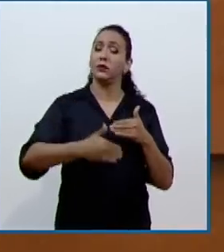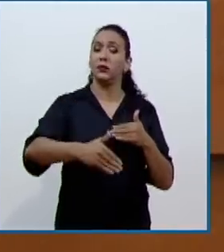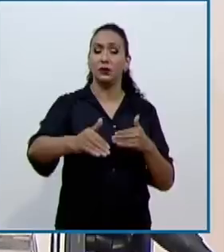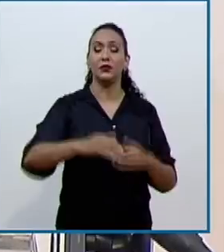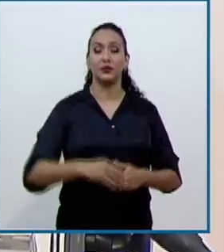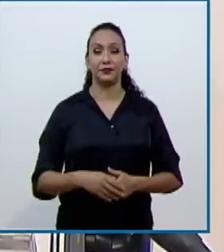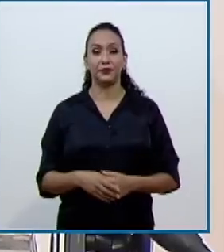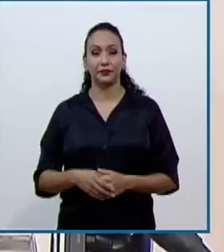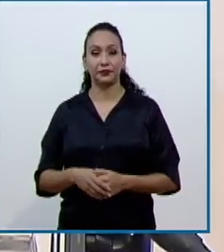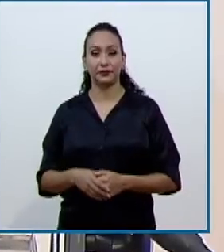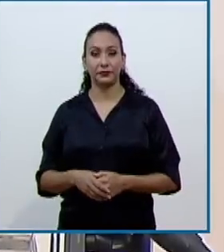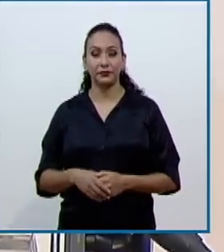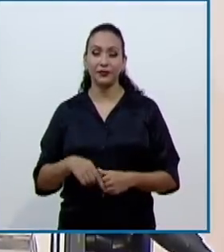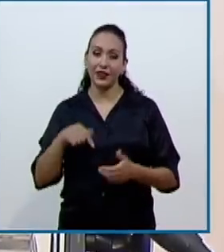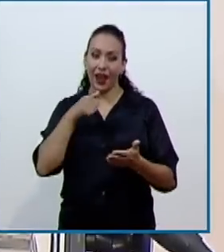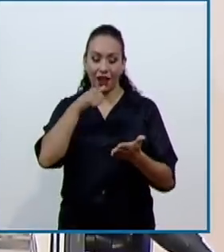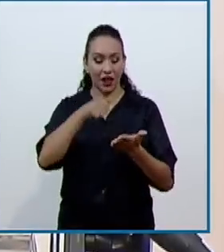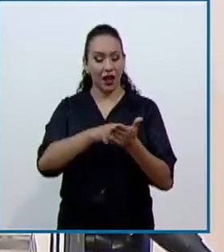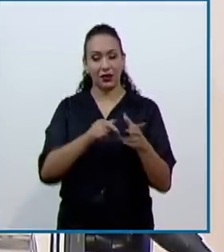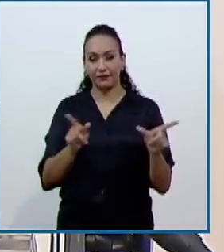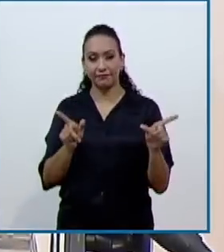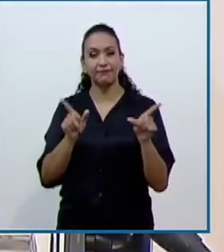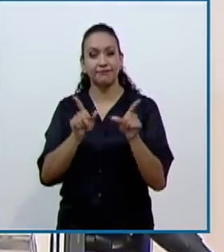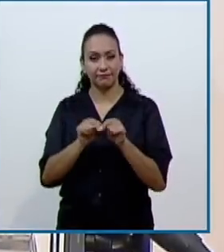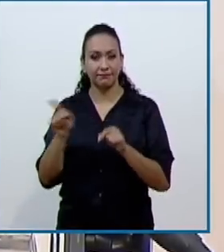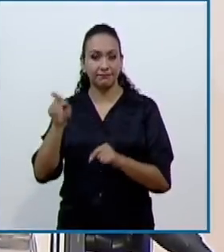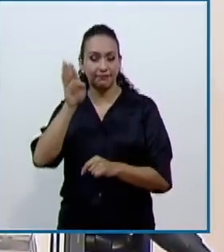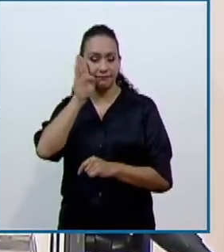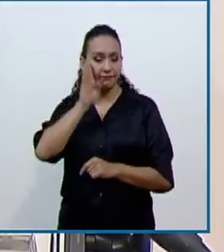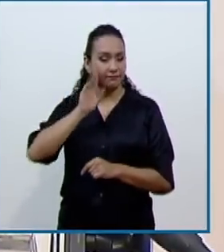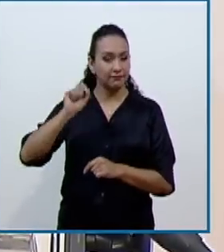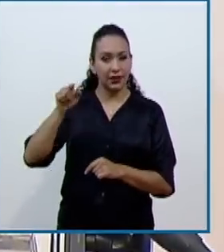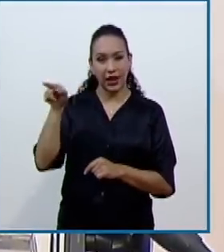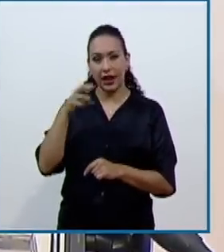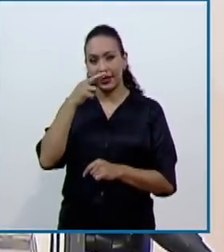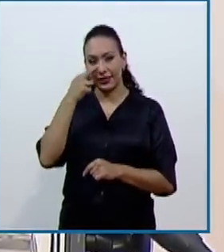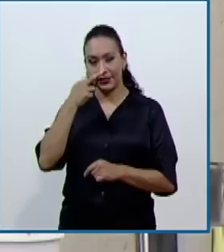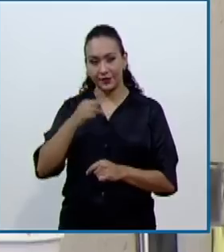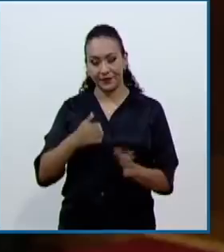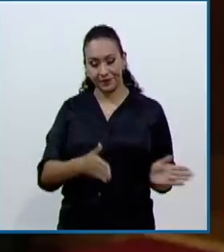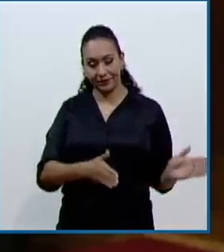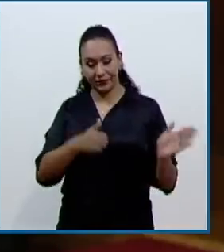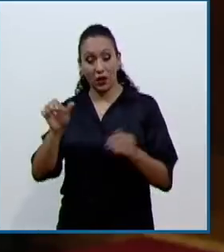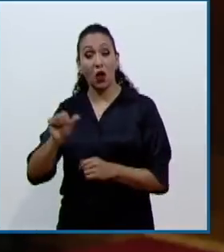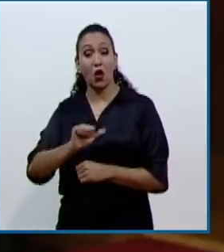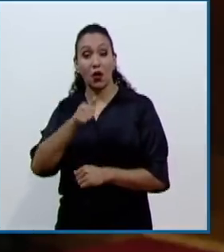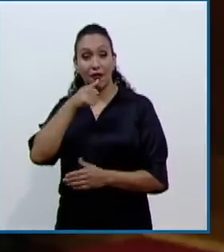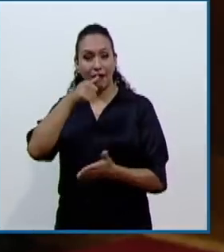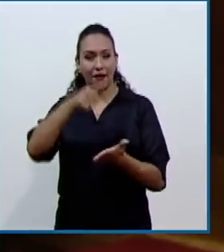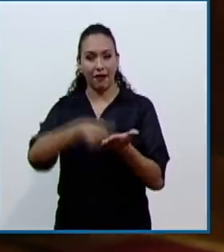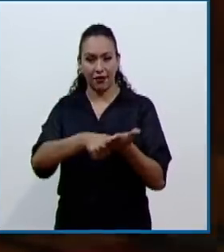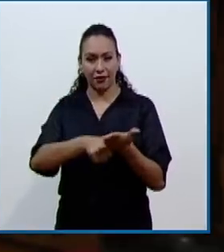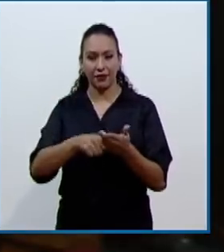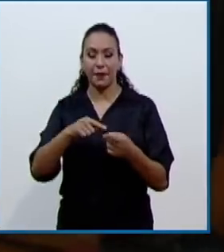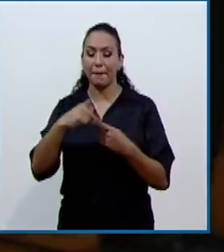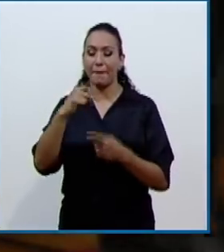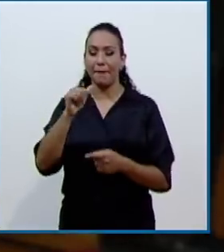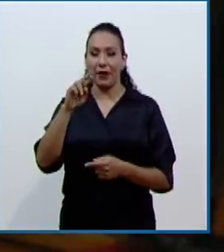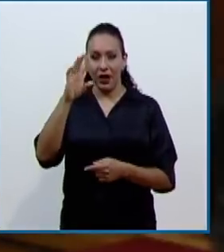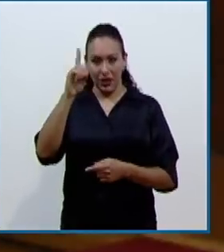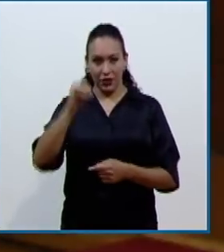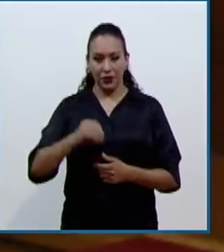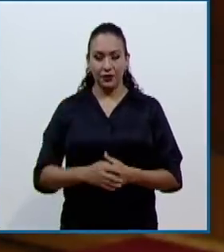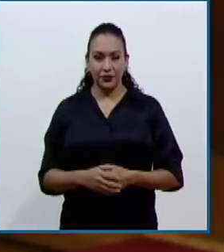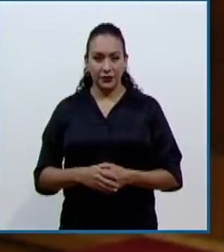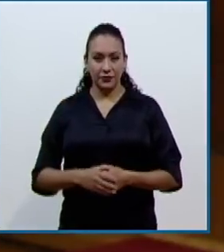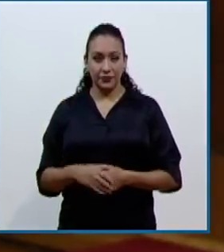siempre. Hasta aquí la carta de la ministra Ríos Farjat. La siguiente es la carta del ministro Pardo Rebolledo. El